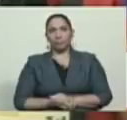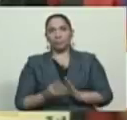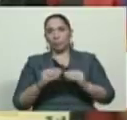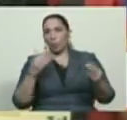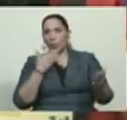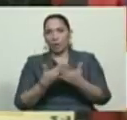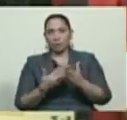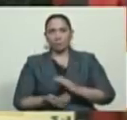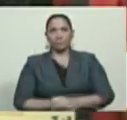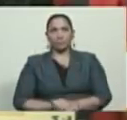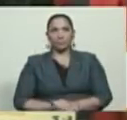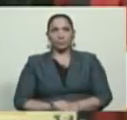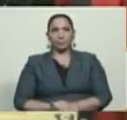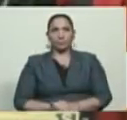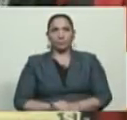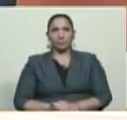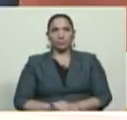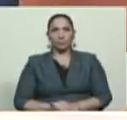Muchísimas gracias.